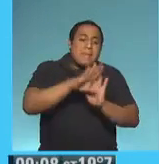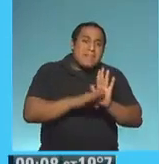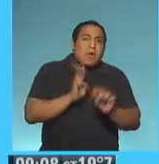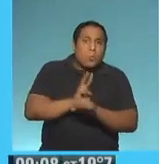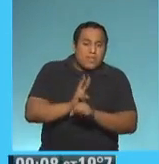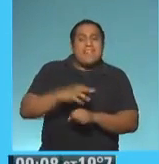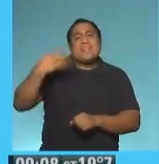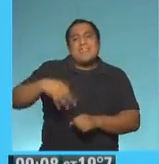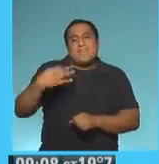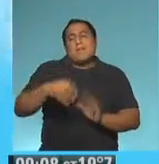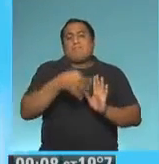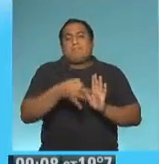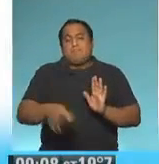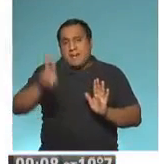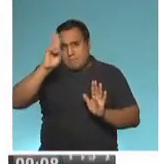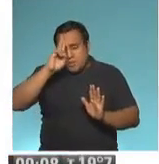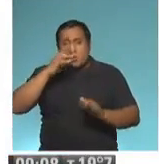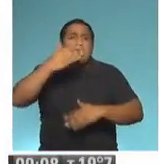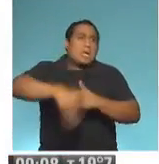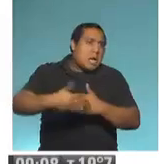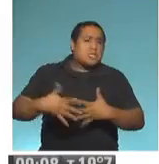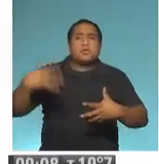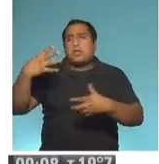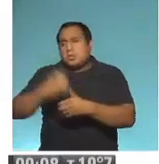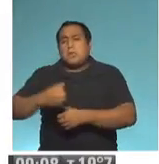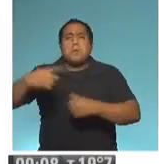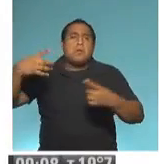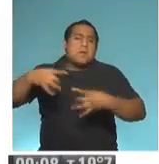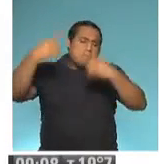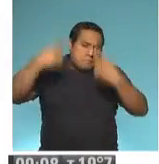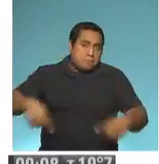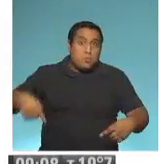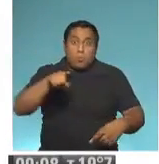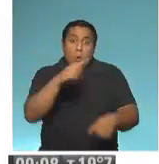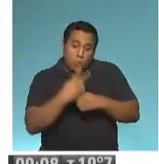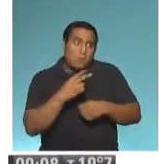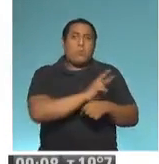en la vía pública, comercios y transporte. Cuídate. Cuídalos.